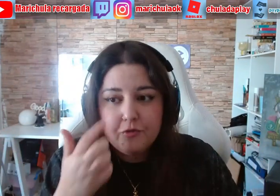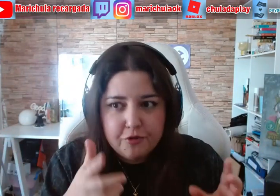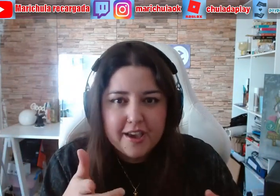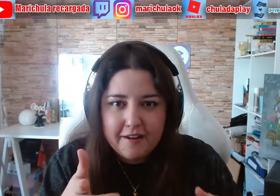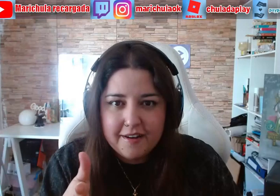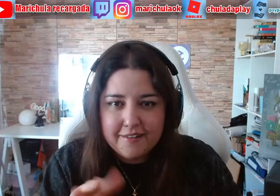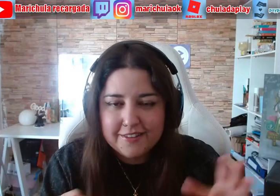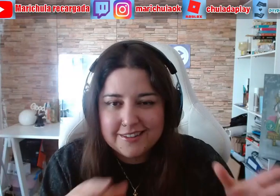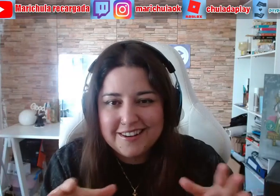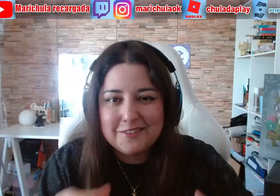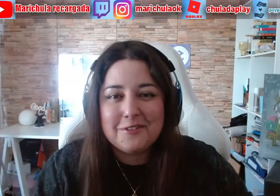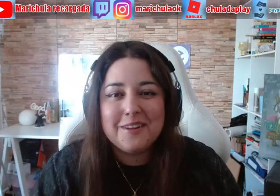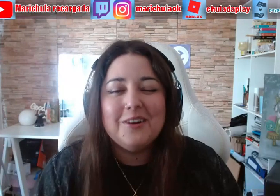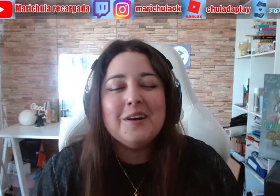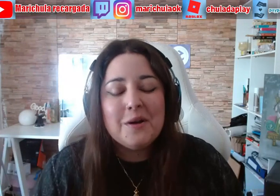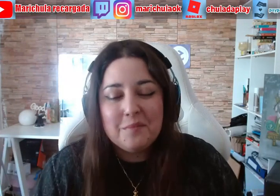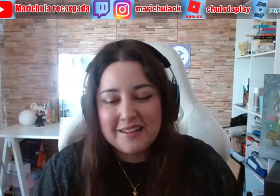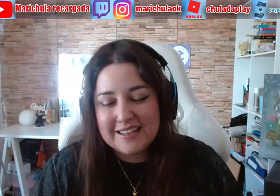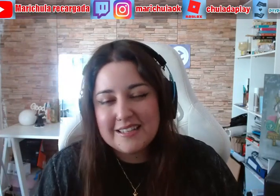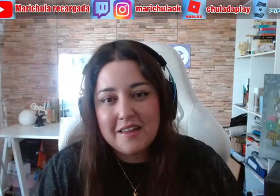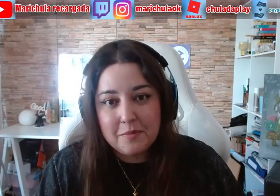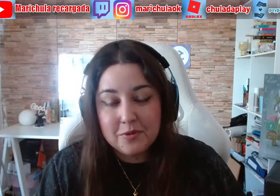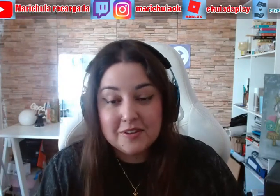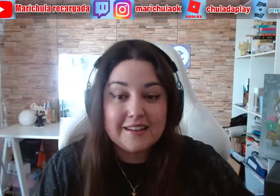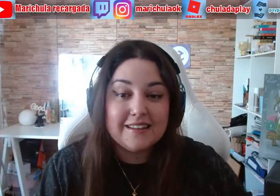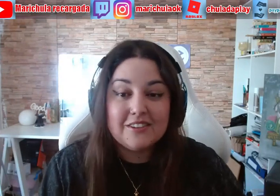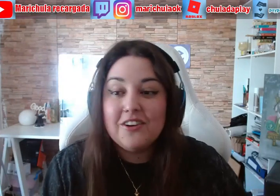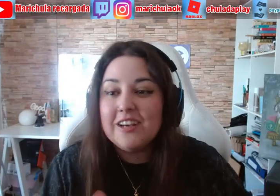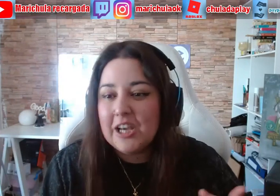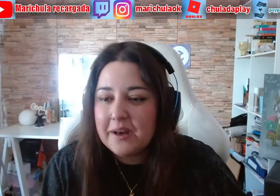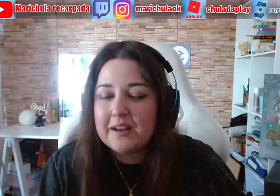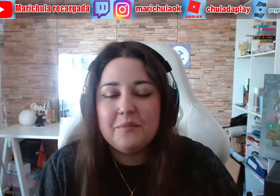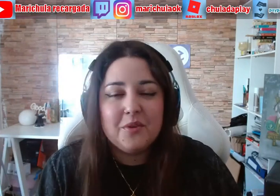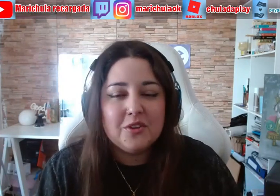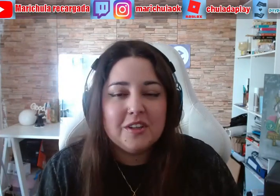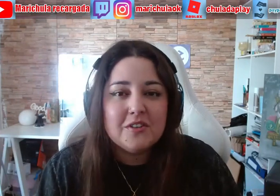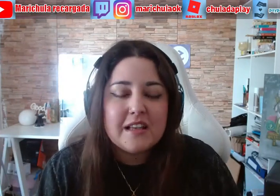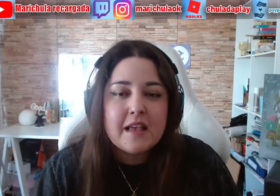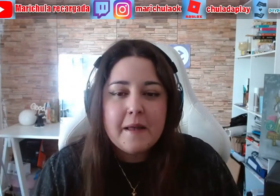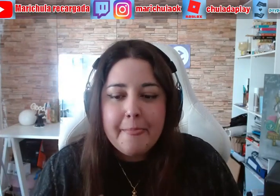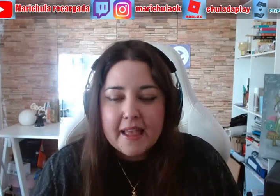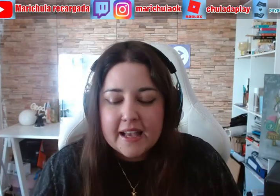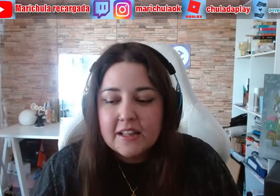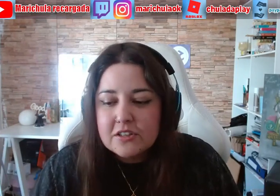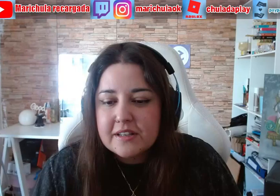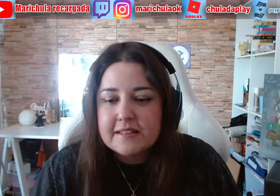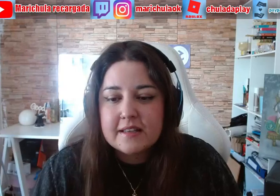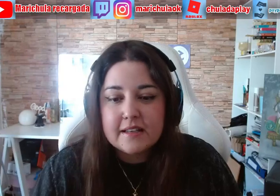Yo fui a ver cuando estaban reformando, me interesaba desde el punto de vista arquitectónico ver un montón de cosas.